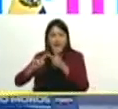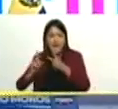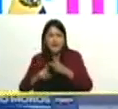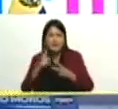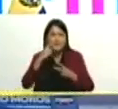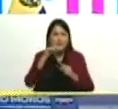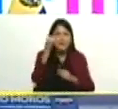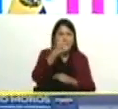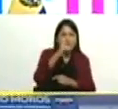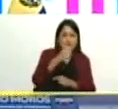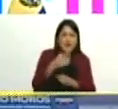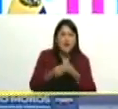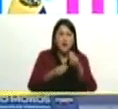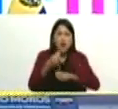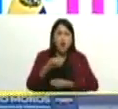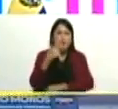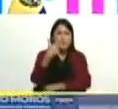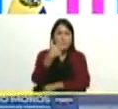de las vacunas.